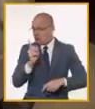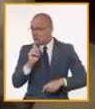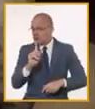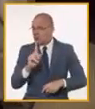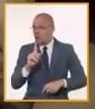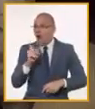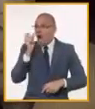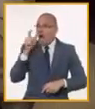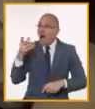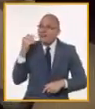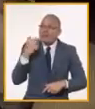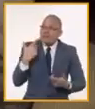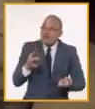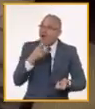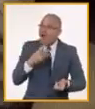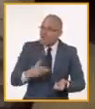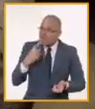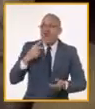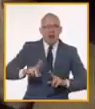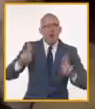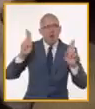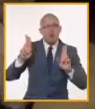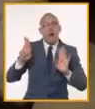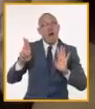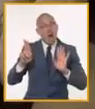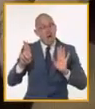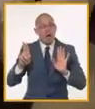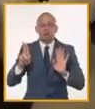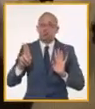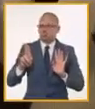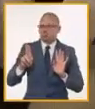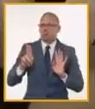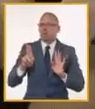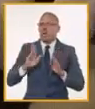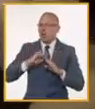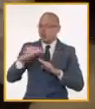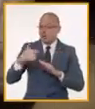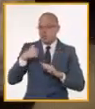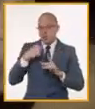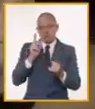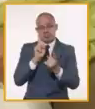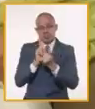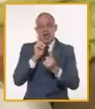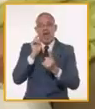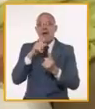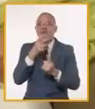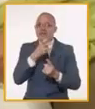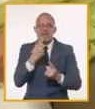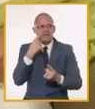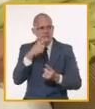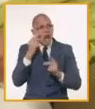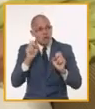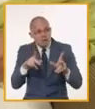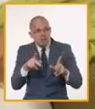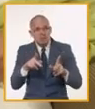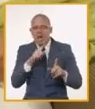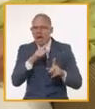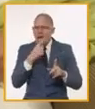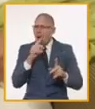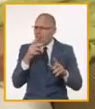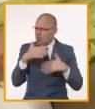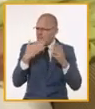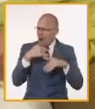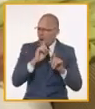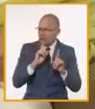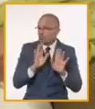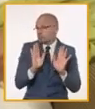no me dijeron las cosas, o Fidel, pero después yo hablé con Fidel varias veces y no me criticó nada. Claro. Bueno, vamos a entrar al